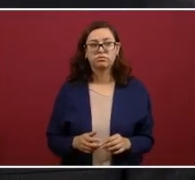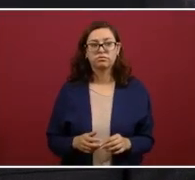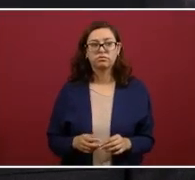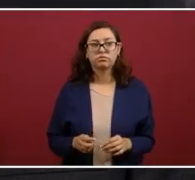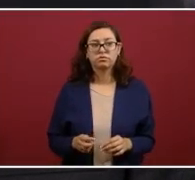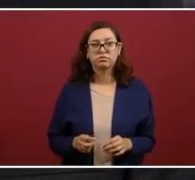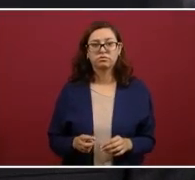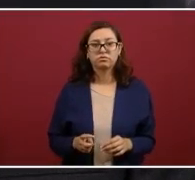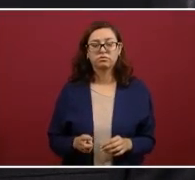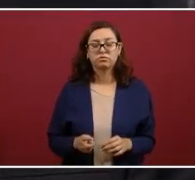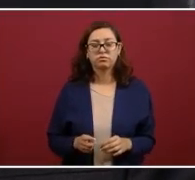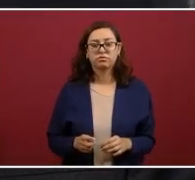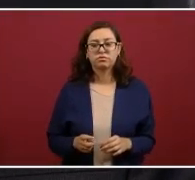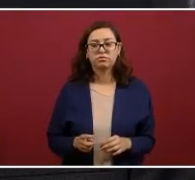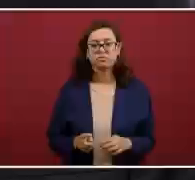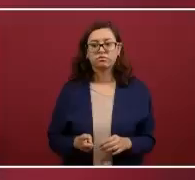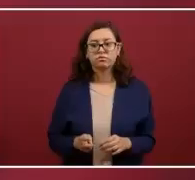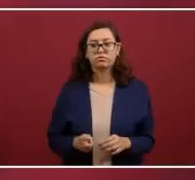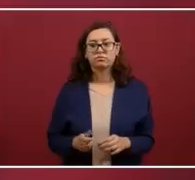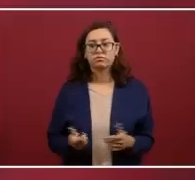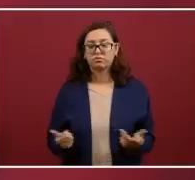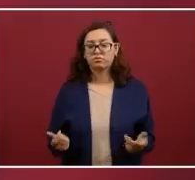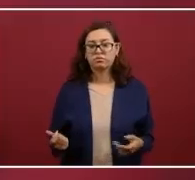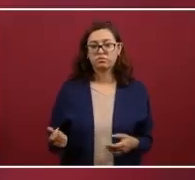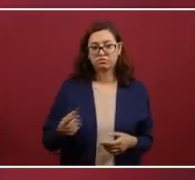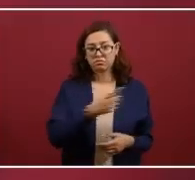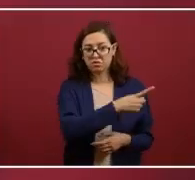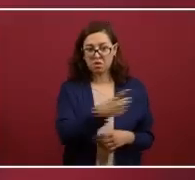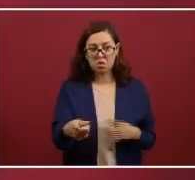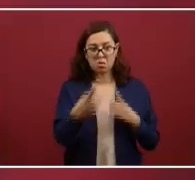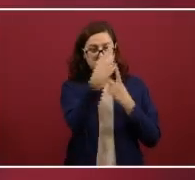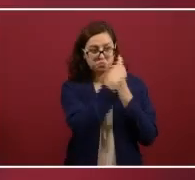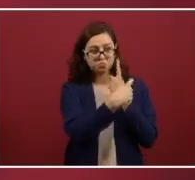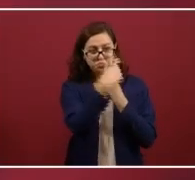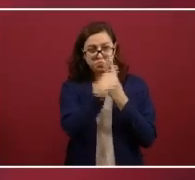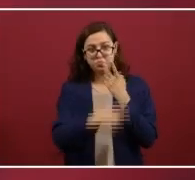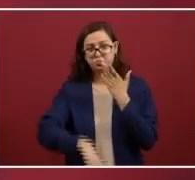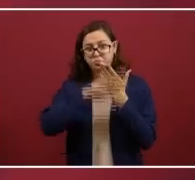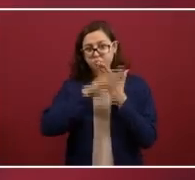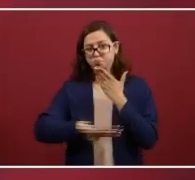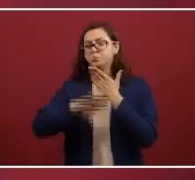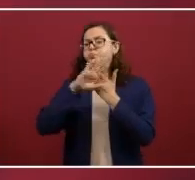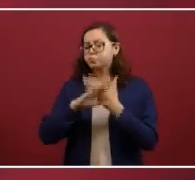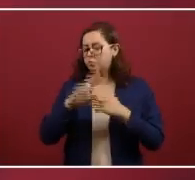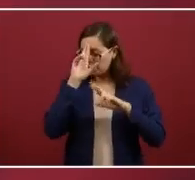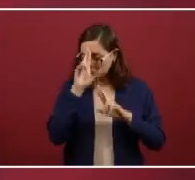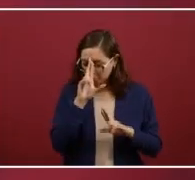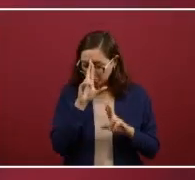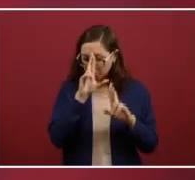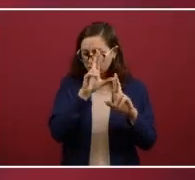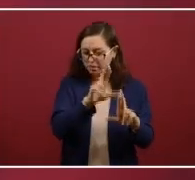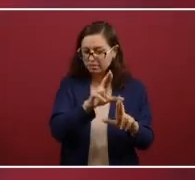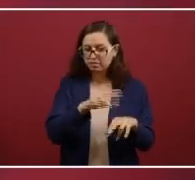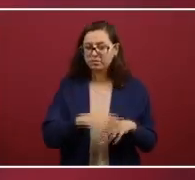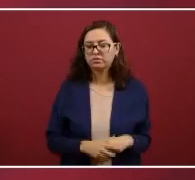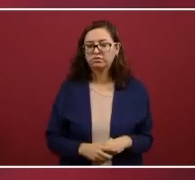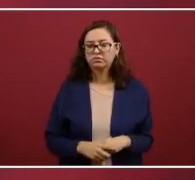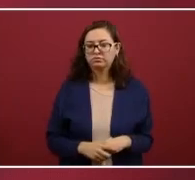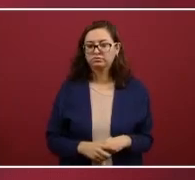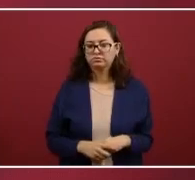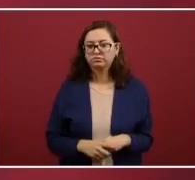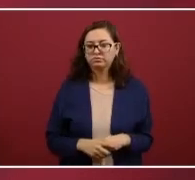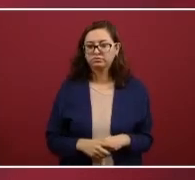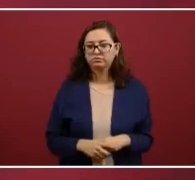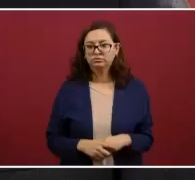respetamos a nuestros críticos, respetamos hasta a los